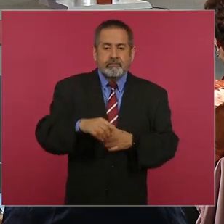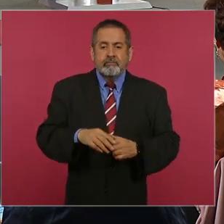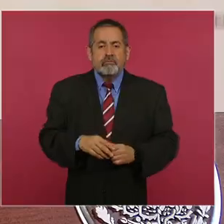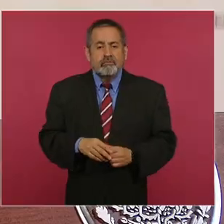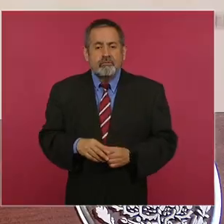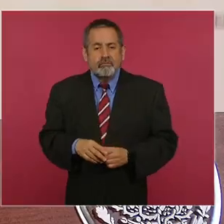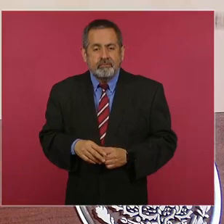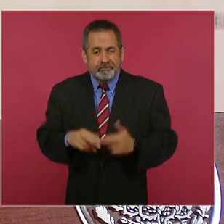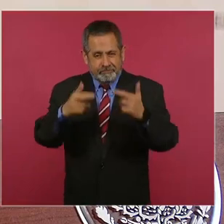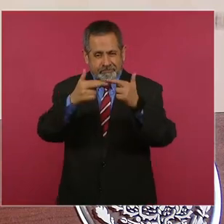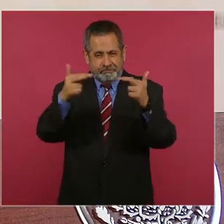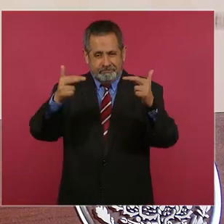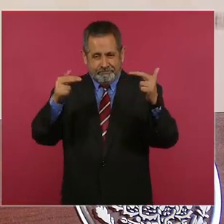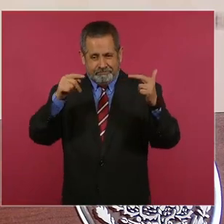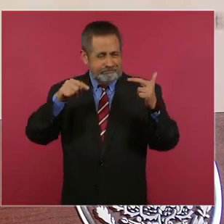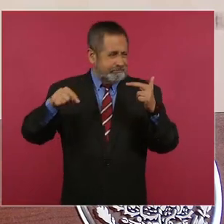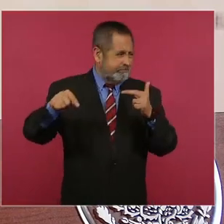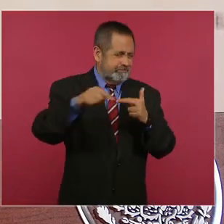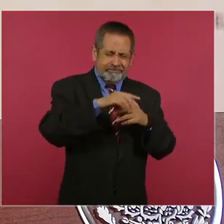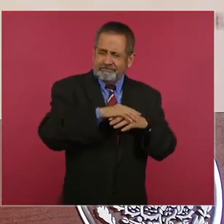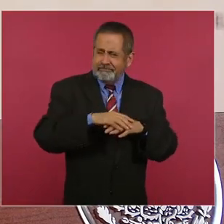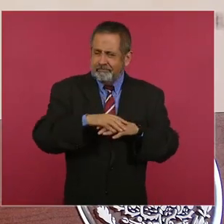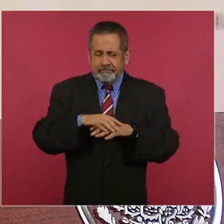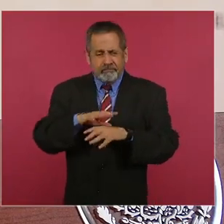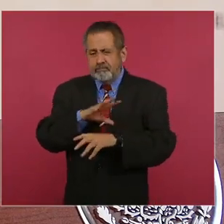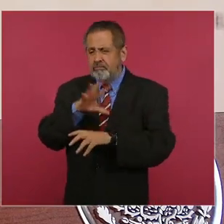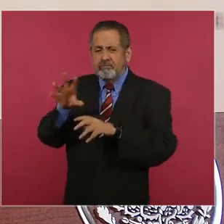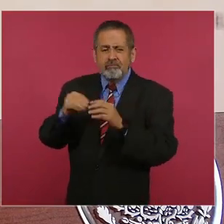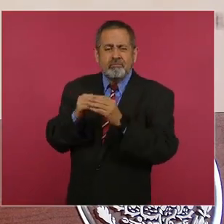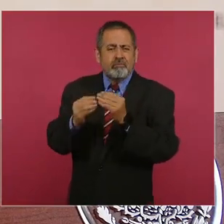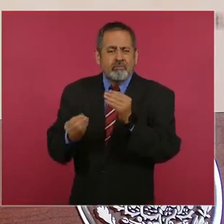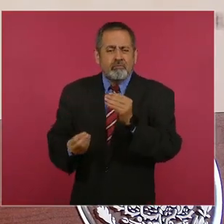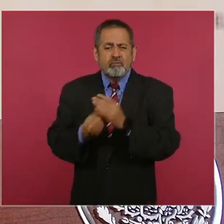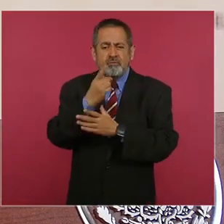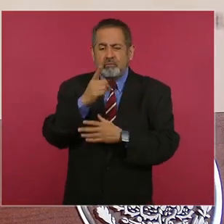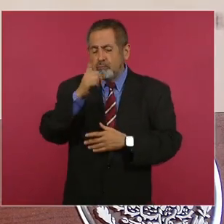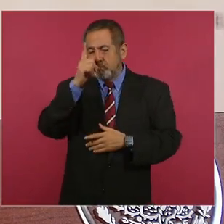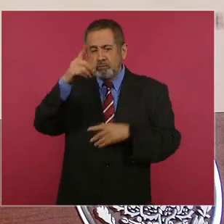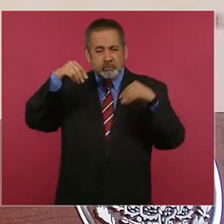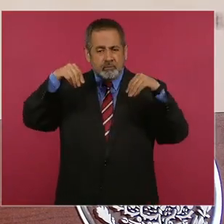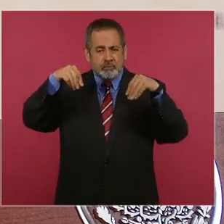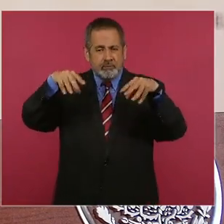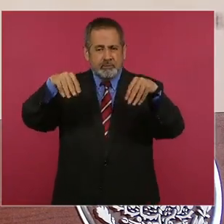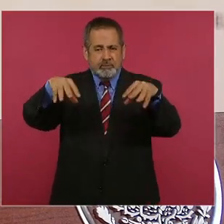se va a construir de nuevo todo el alumbrado público